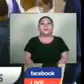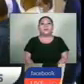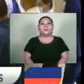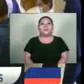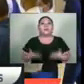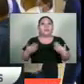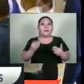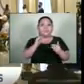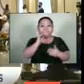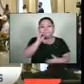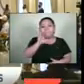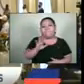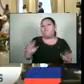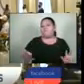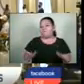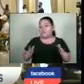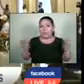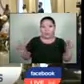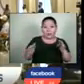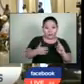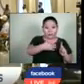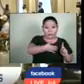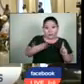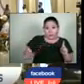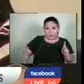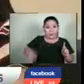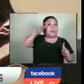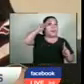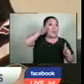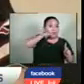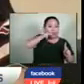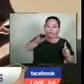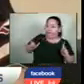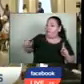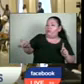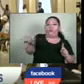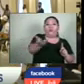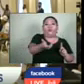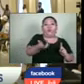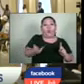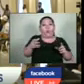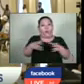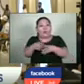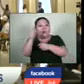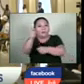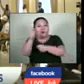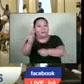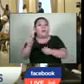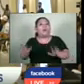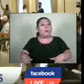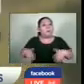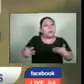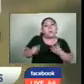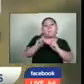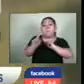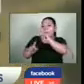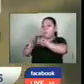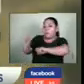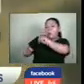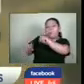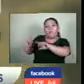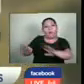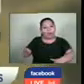También le contamos el encuentro entre el presidente de la República y diversos sectores de trabajadores como parte de las consultas para